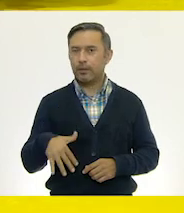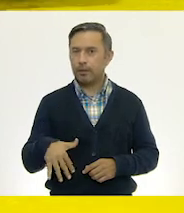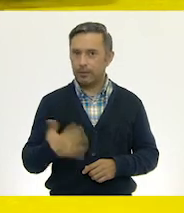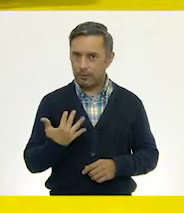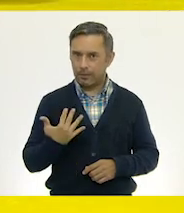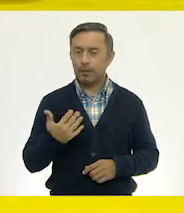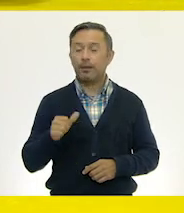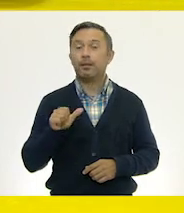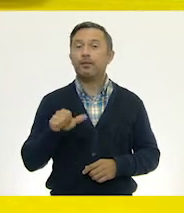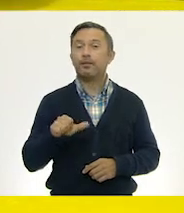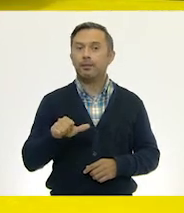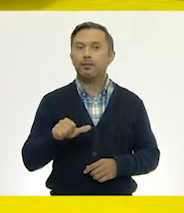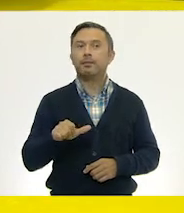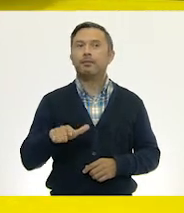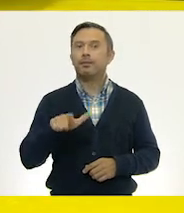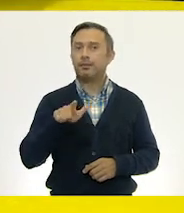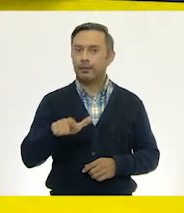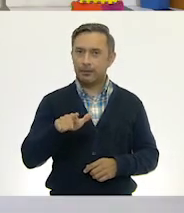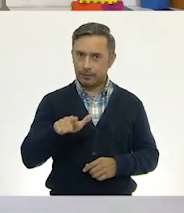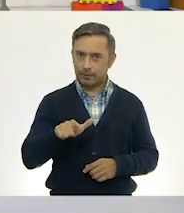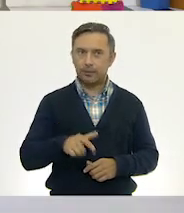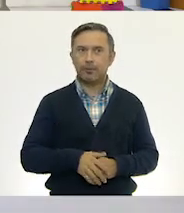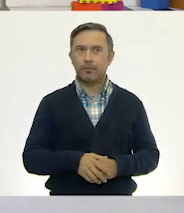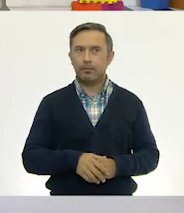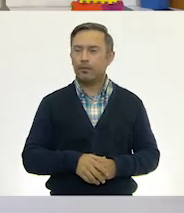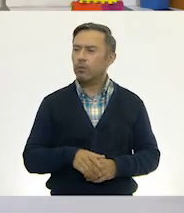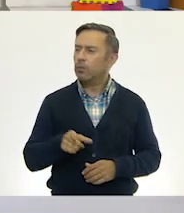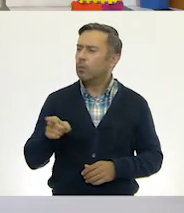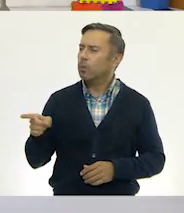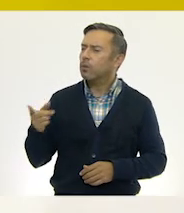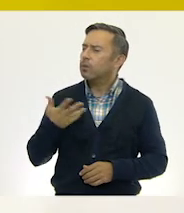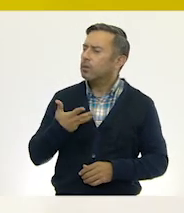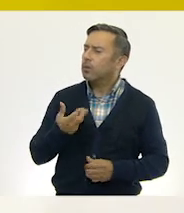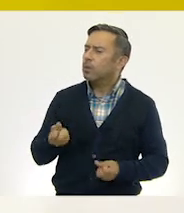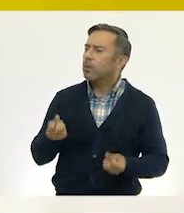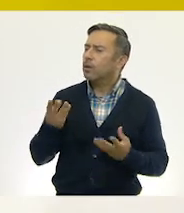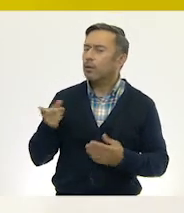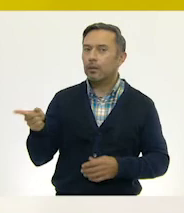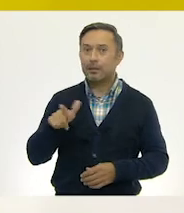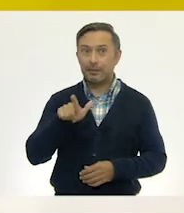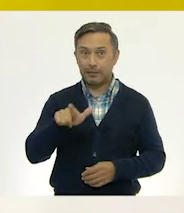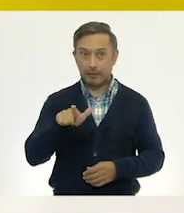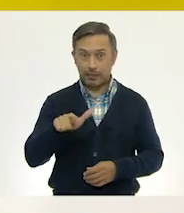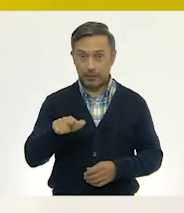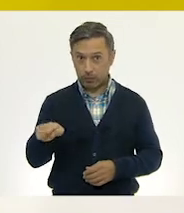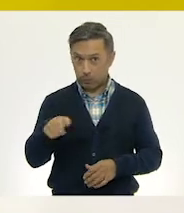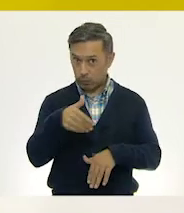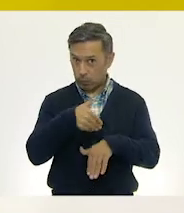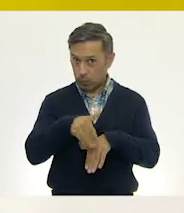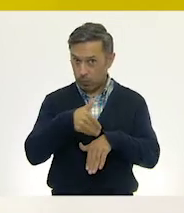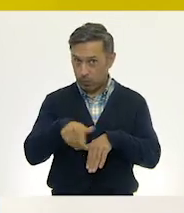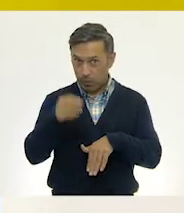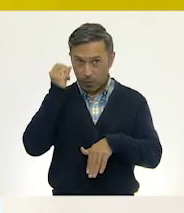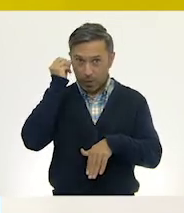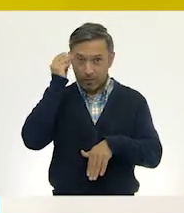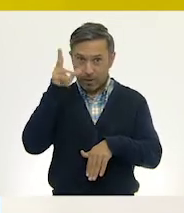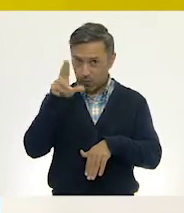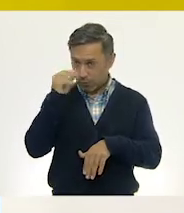15, 16, 17. ¿Tú tienes? 17. 17. Que no se te olvide tu número porque ahorita lo